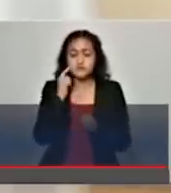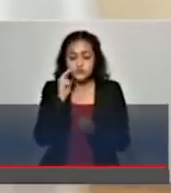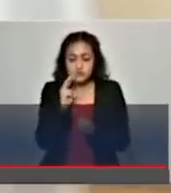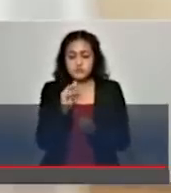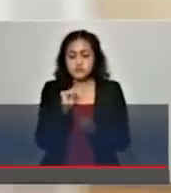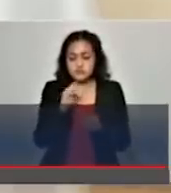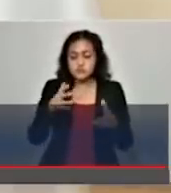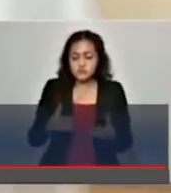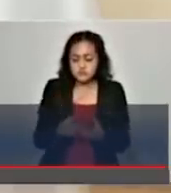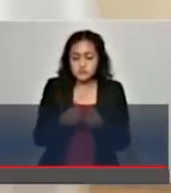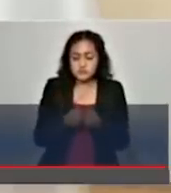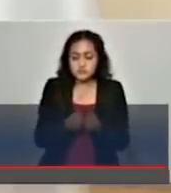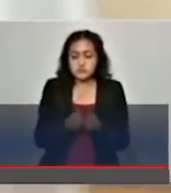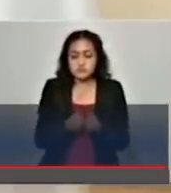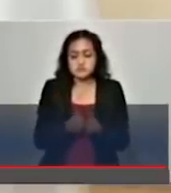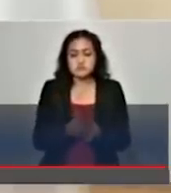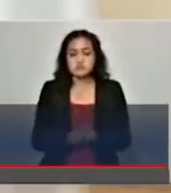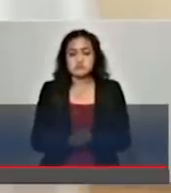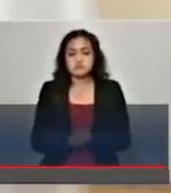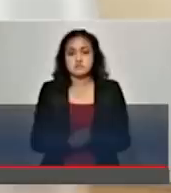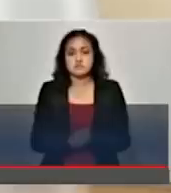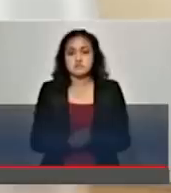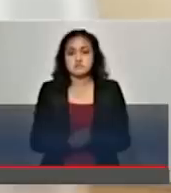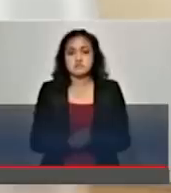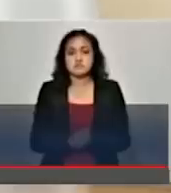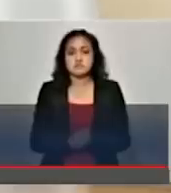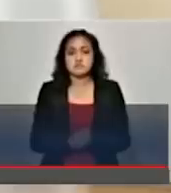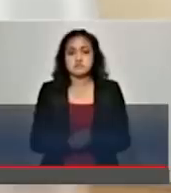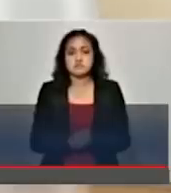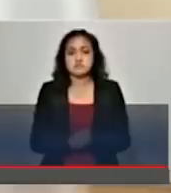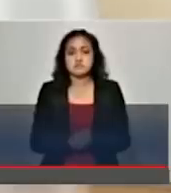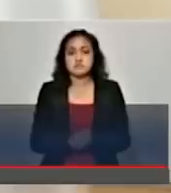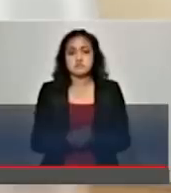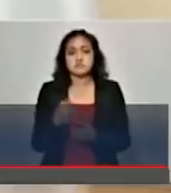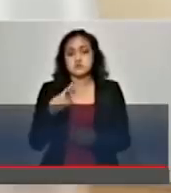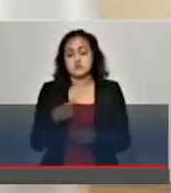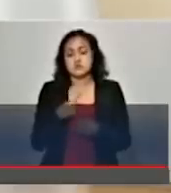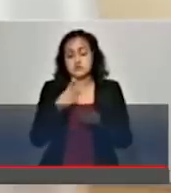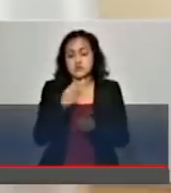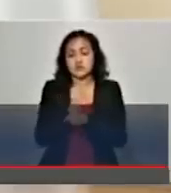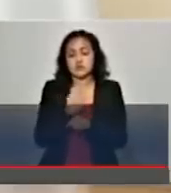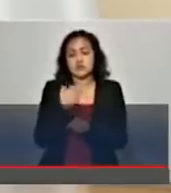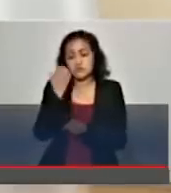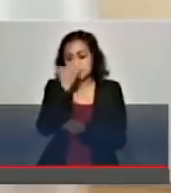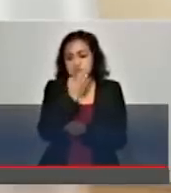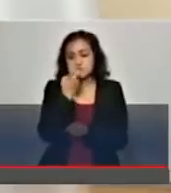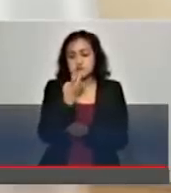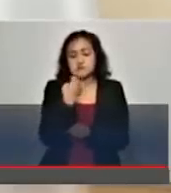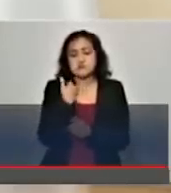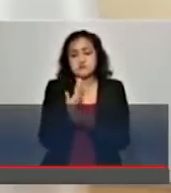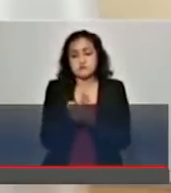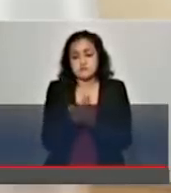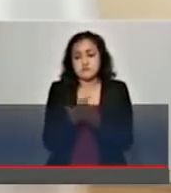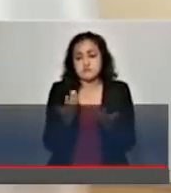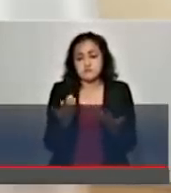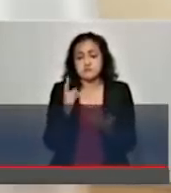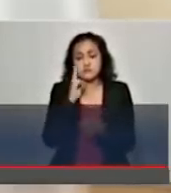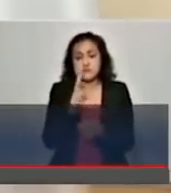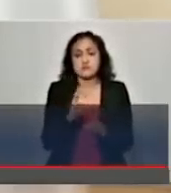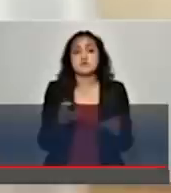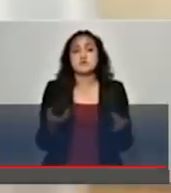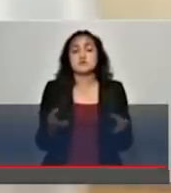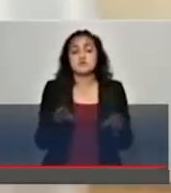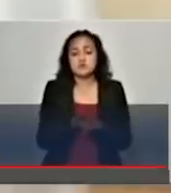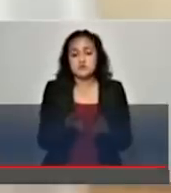un rescate seguro no lo voy a dar a conocer pero se está estudiando se está viendo tiene que